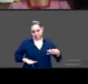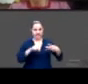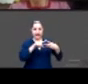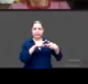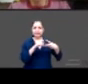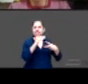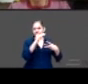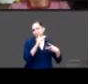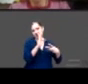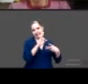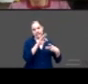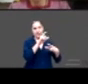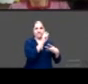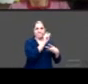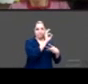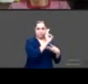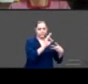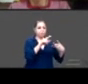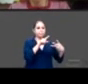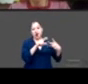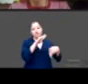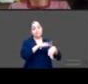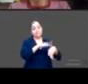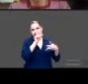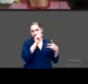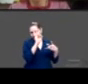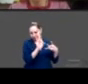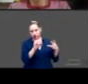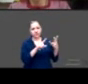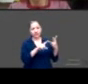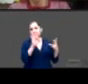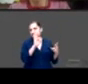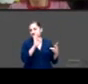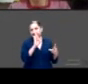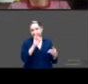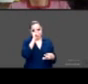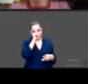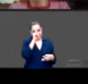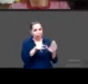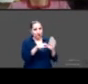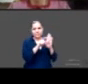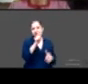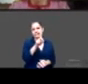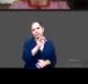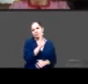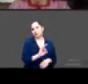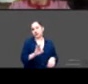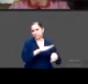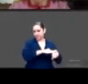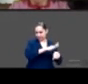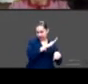20 por ciento y una pesimista que aumentaría en 30 por ciento después tenemos un segundo escenario que la